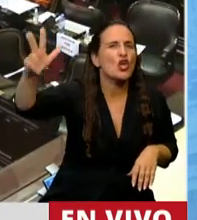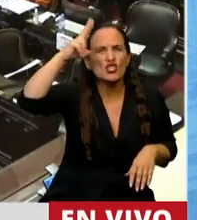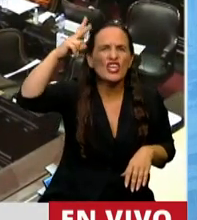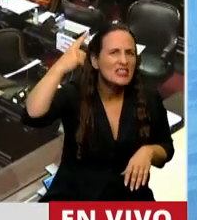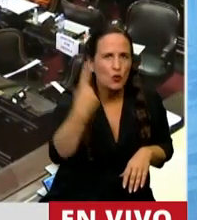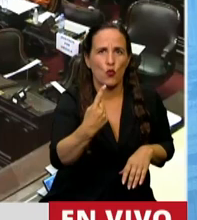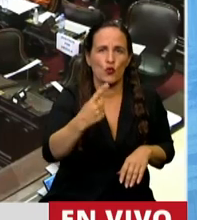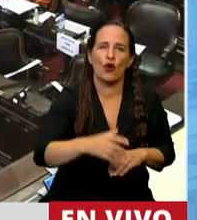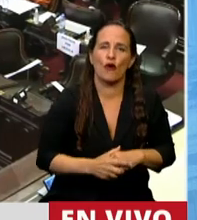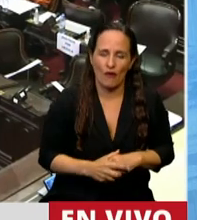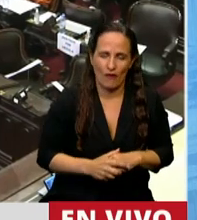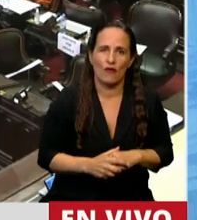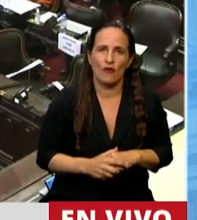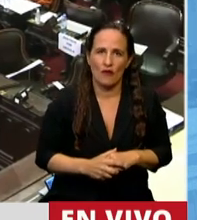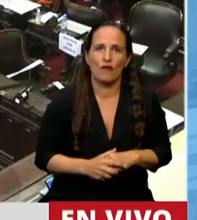1981.